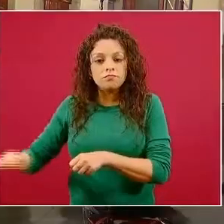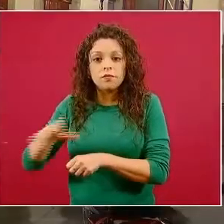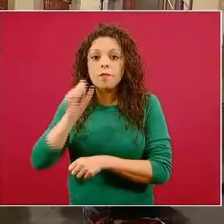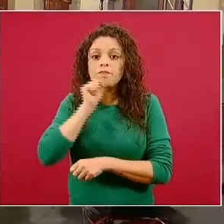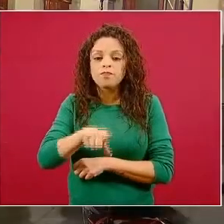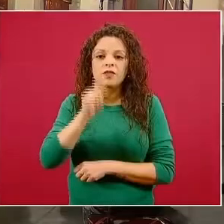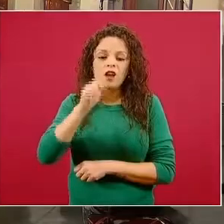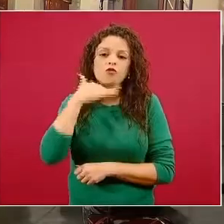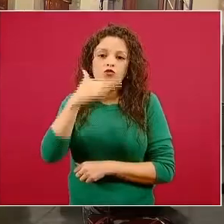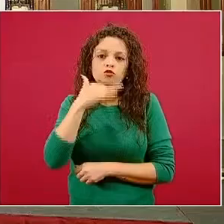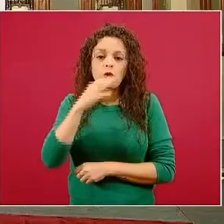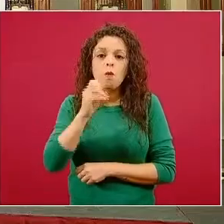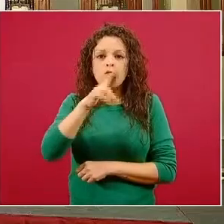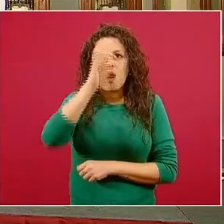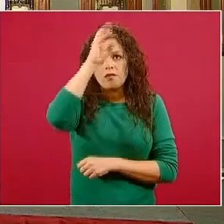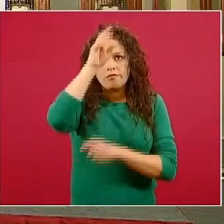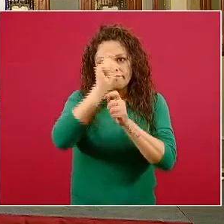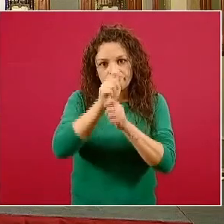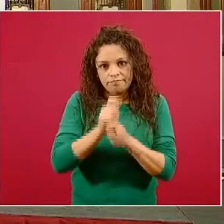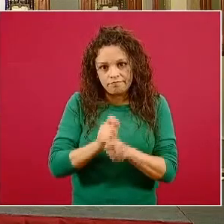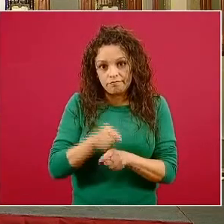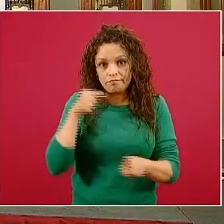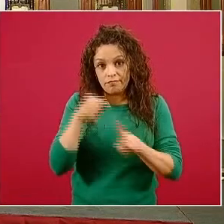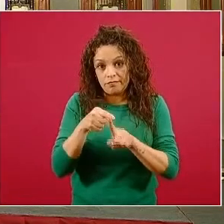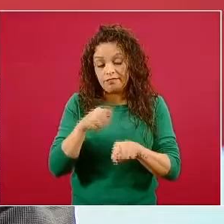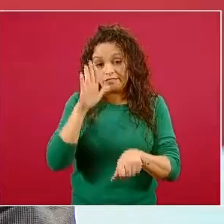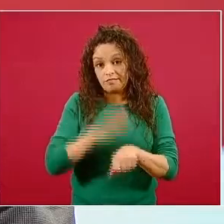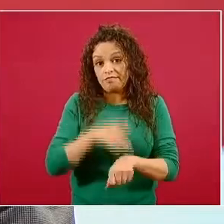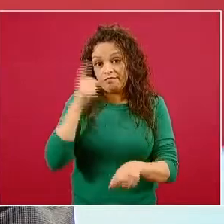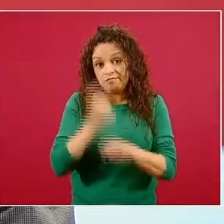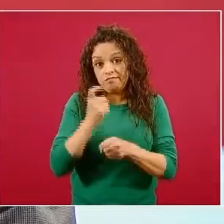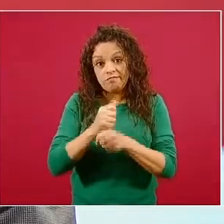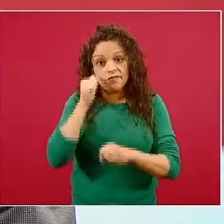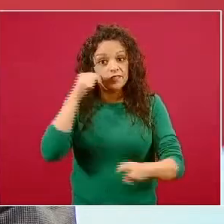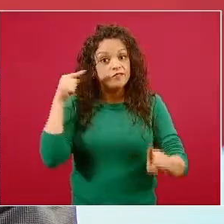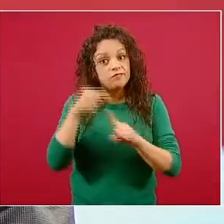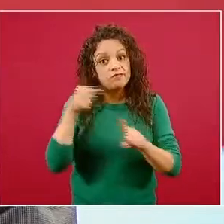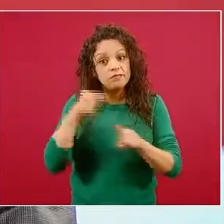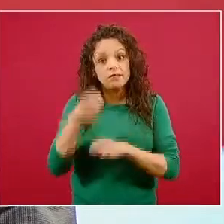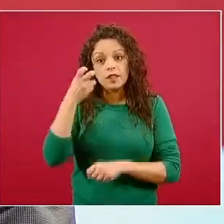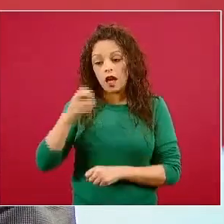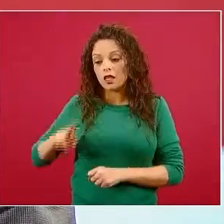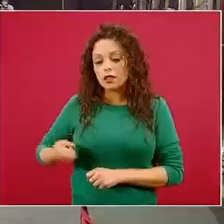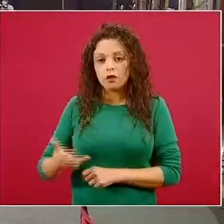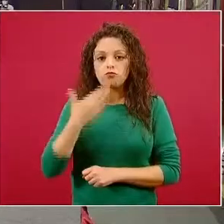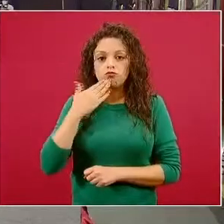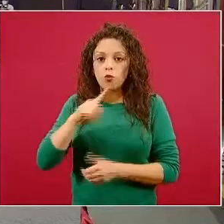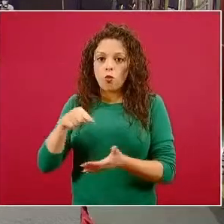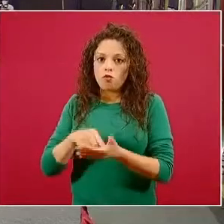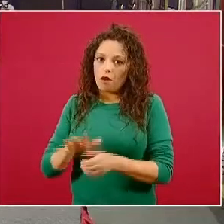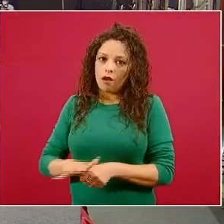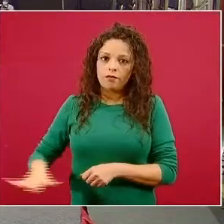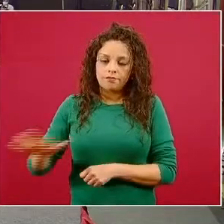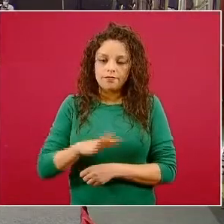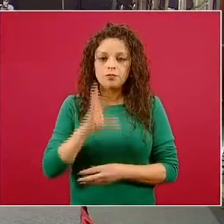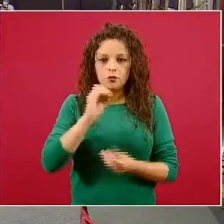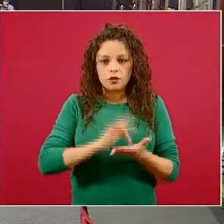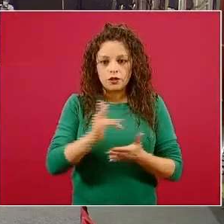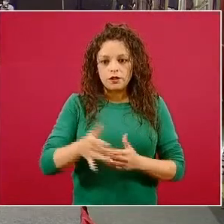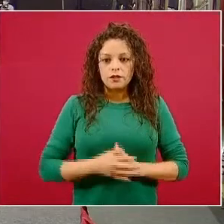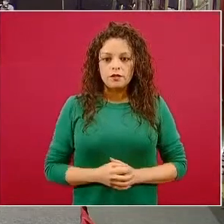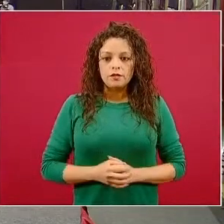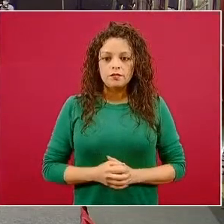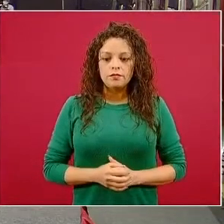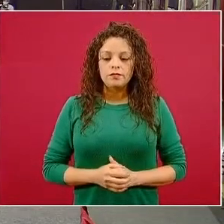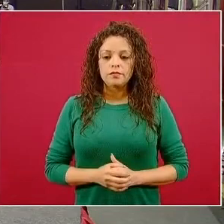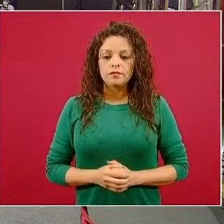minera, o en este caso principalmente la minera, en esta zona del río Sonora. Muchas gracias. Por